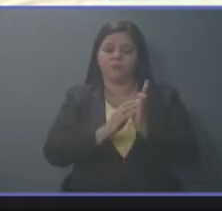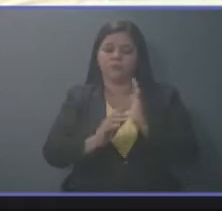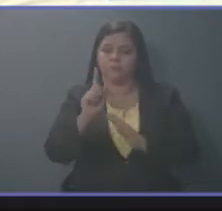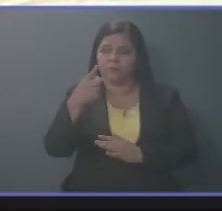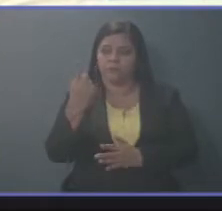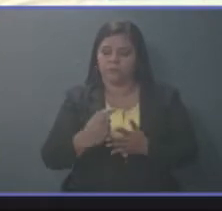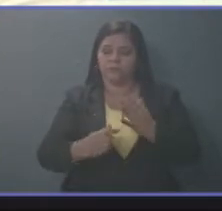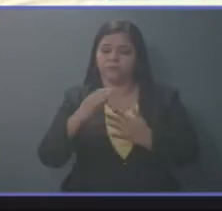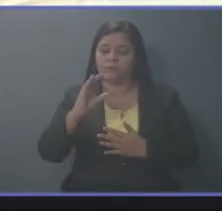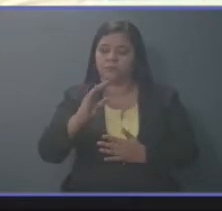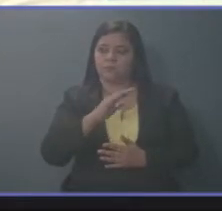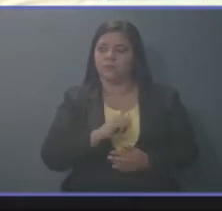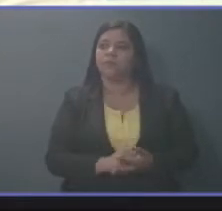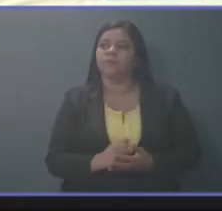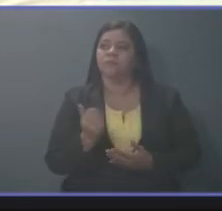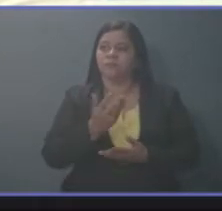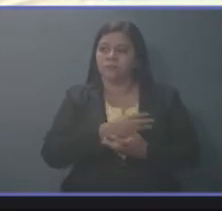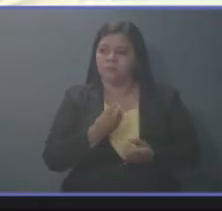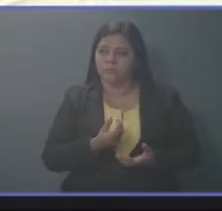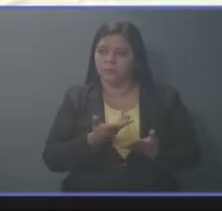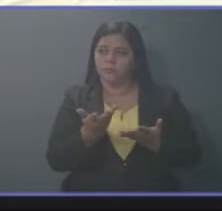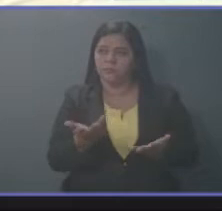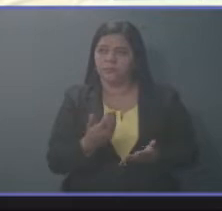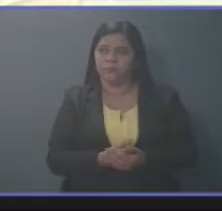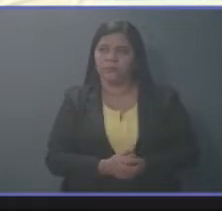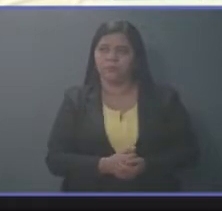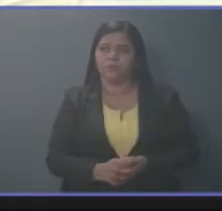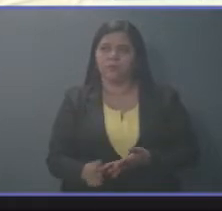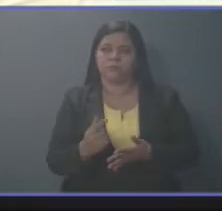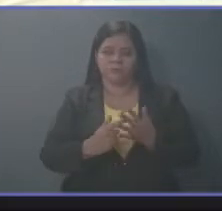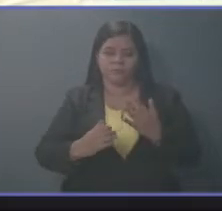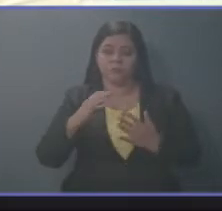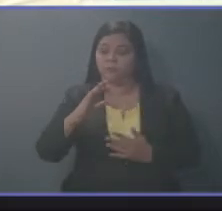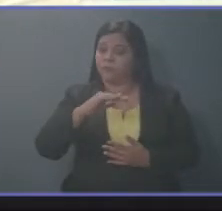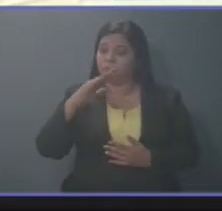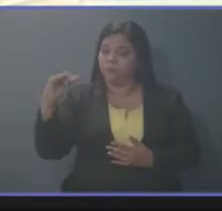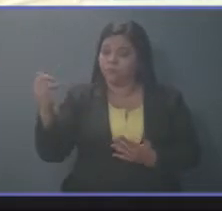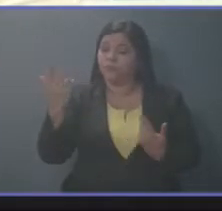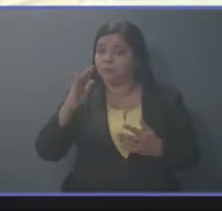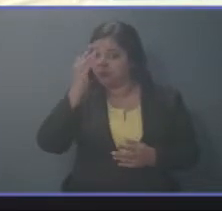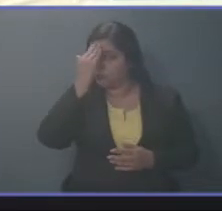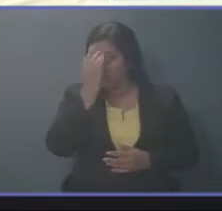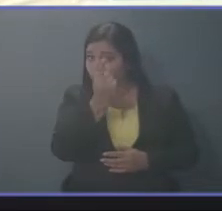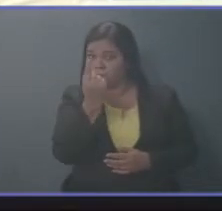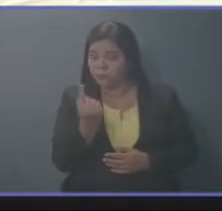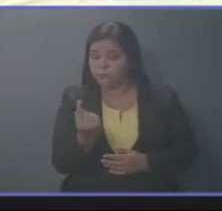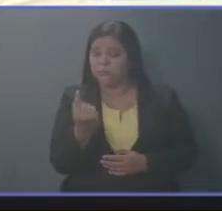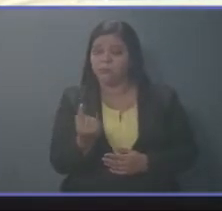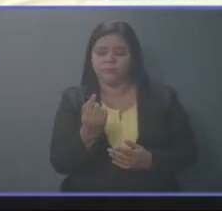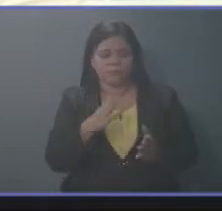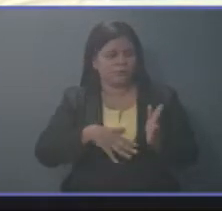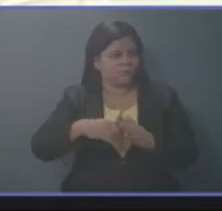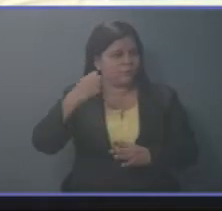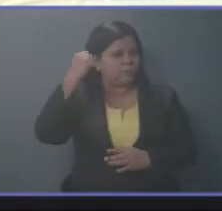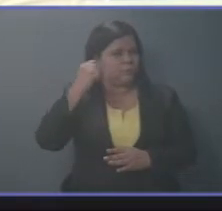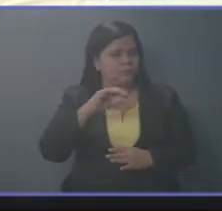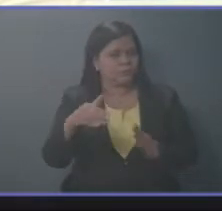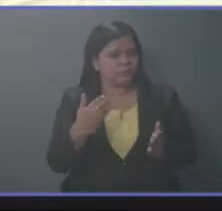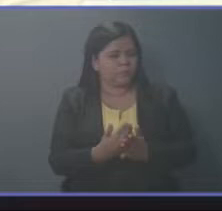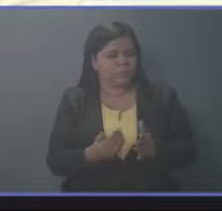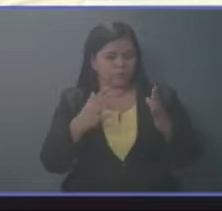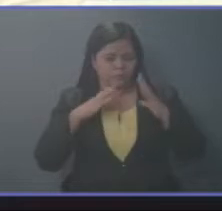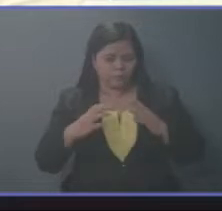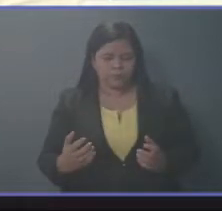de la Constitución de la República, expresamos que la Constitución de la República reconoce a la persona humana como el origen y el fin de la actividad del